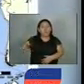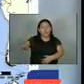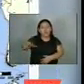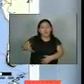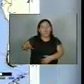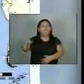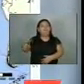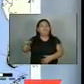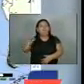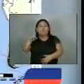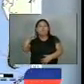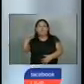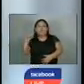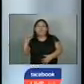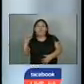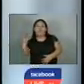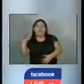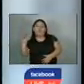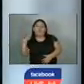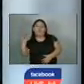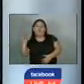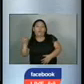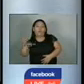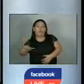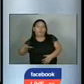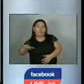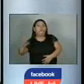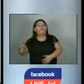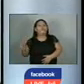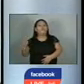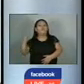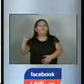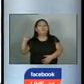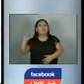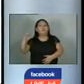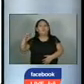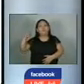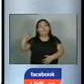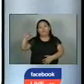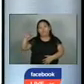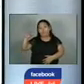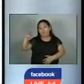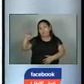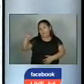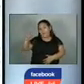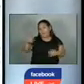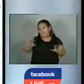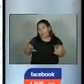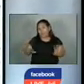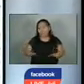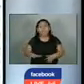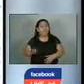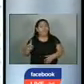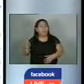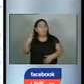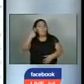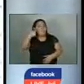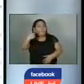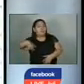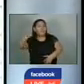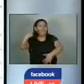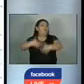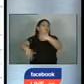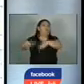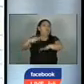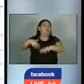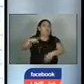archipiélago situado a 100 kilómetros al este de Nueva Caledonia. Esta es una información en desarrollo, pero no hay amenaza de tsunami